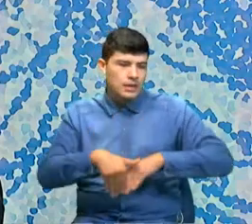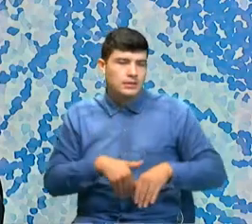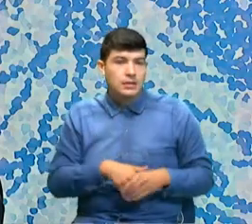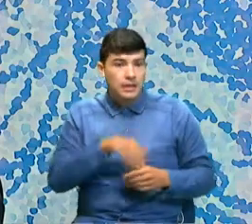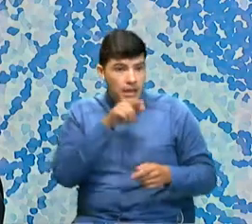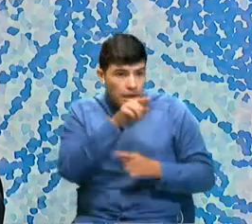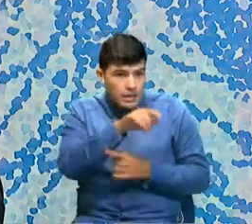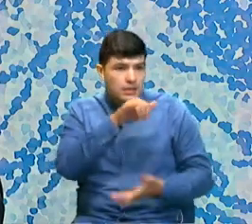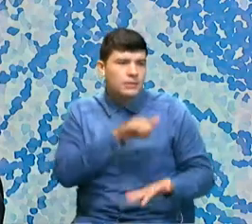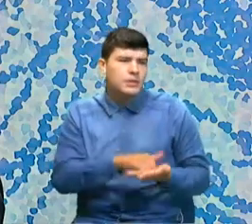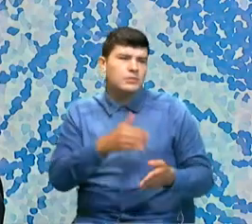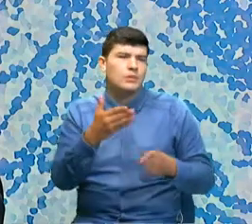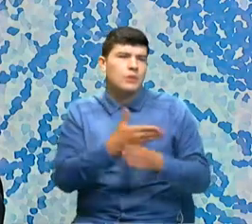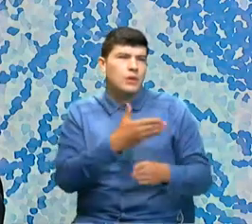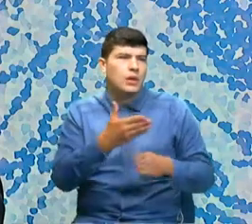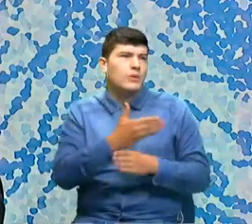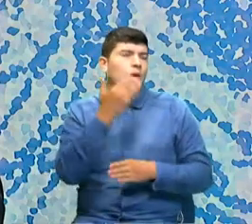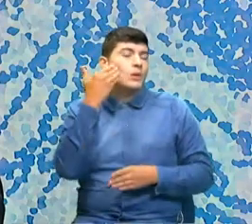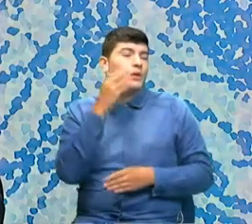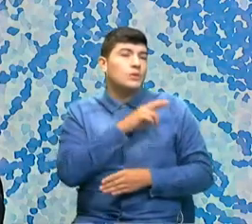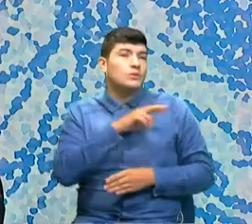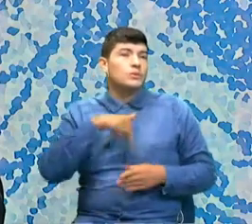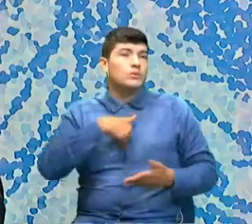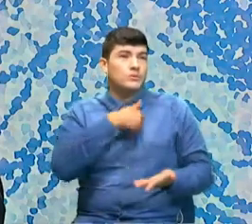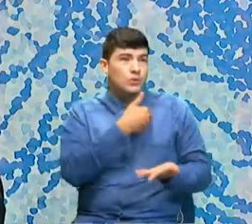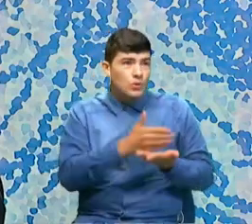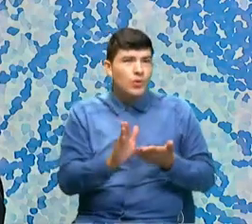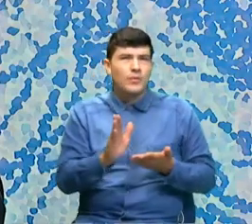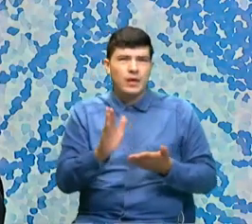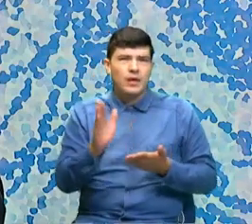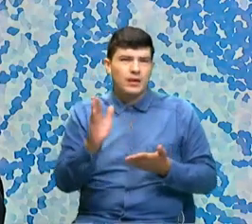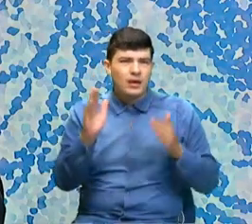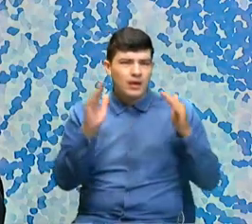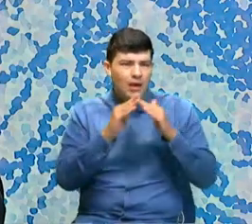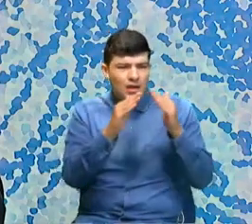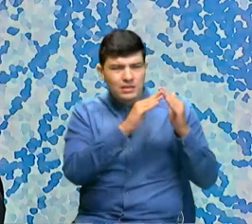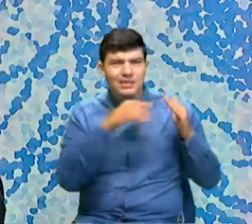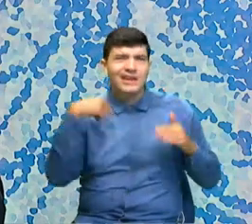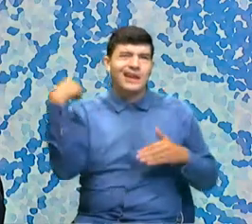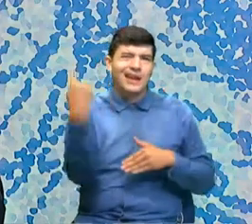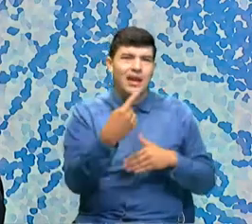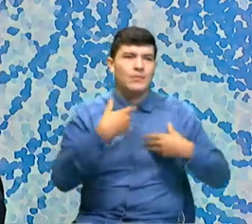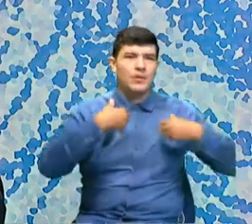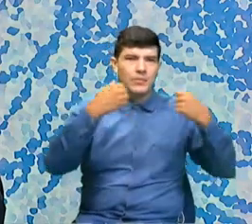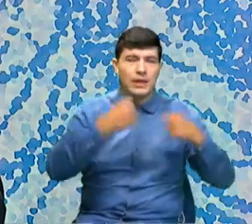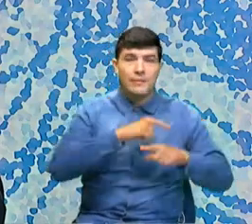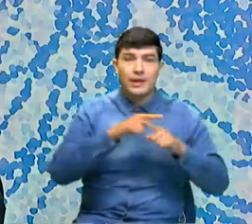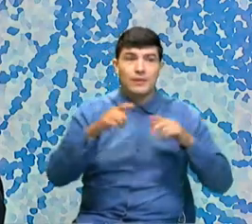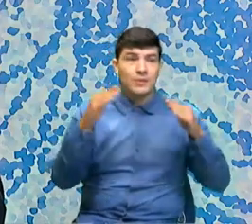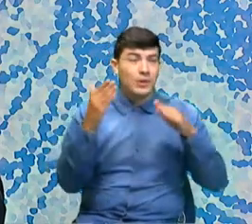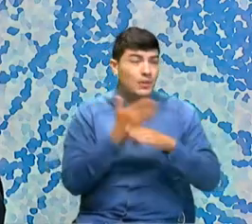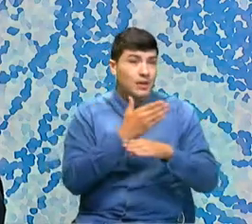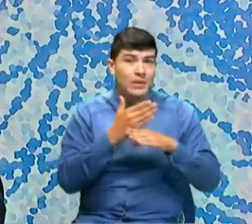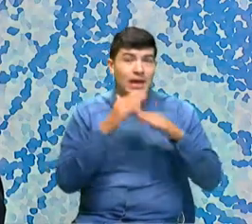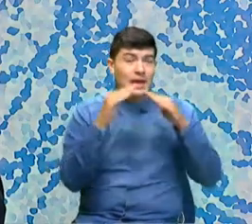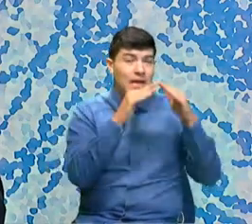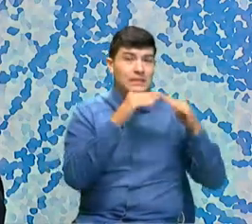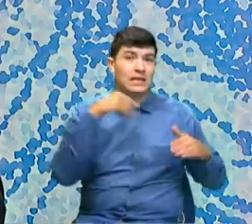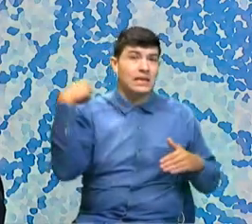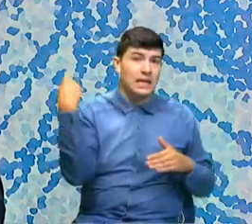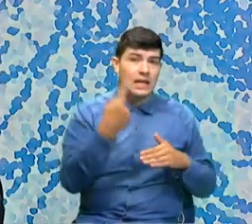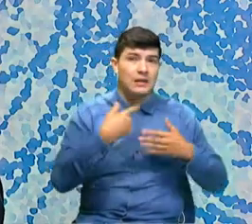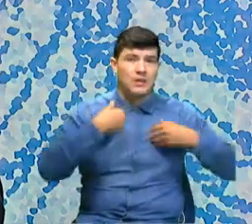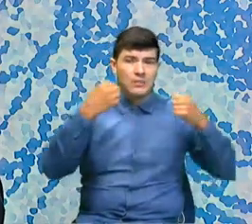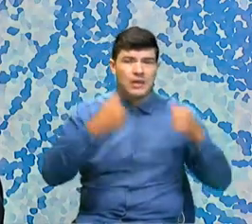es el problema cuando nosotros compramos como bienes comunes. El problema de bienes comunes específicamente